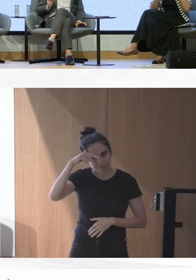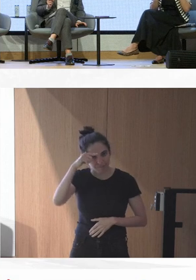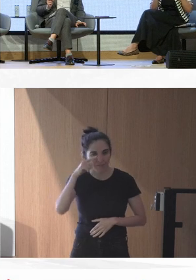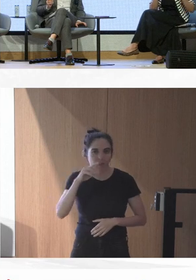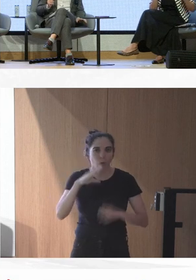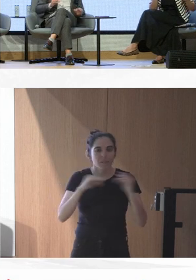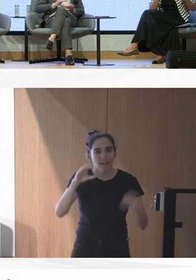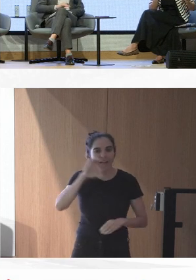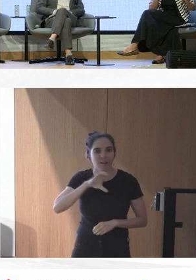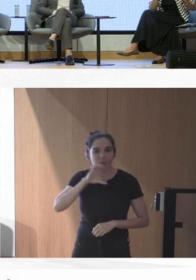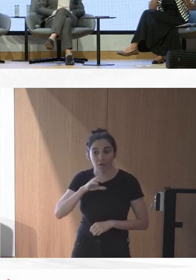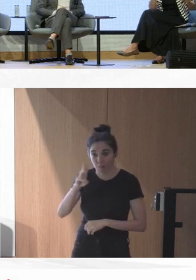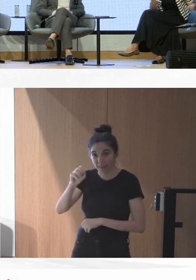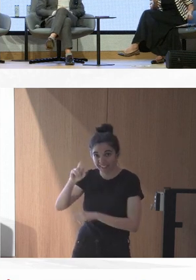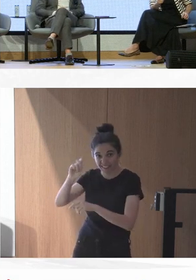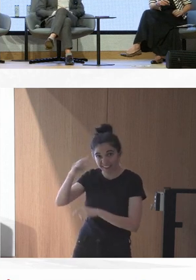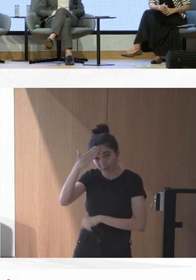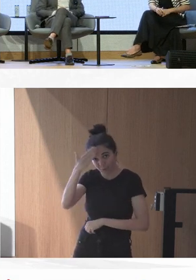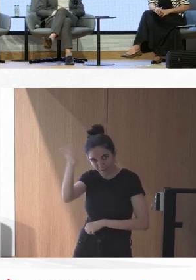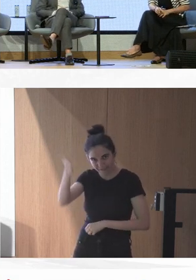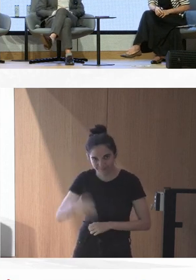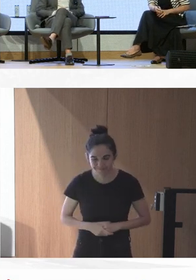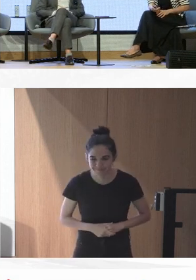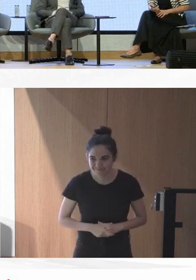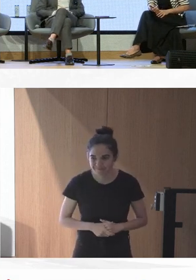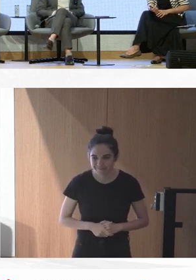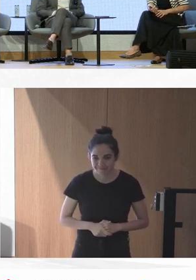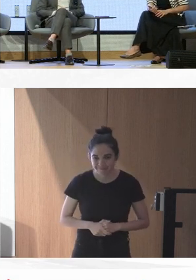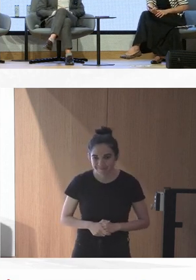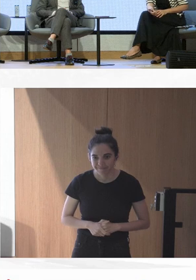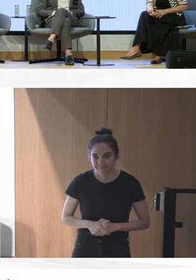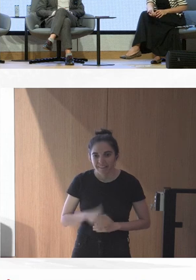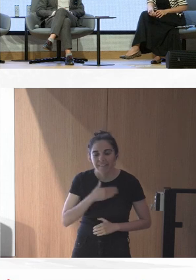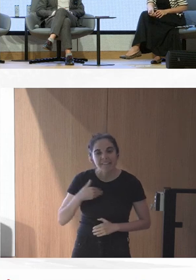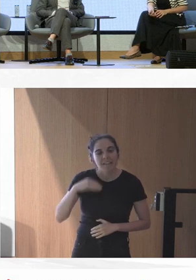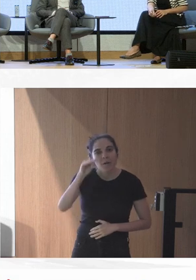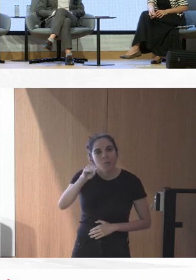Madrid, de hecho Patricia es mi tutora en la universidad, y lo